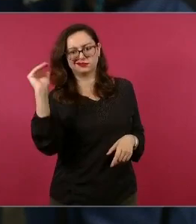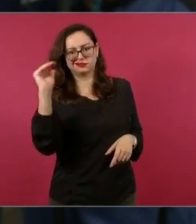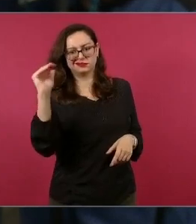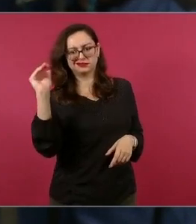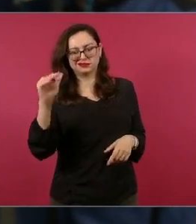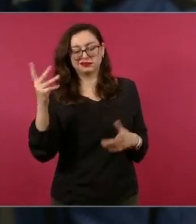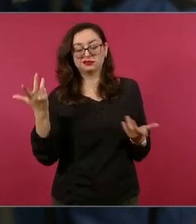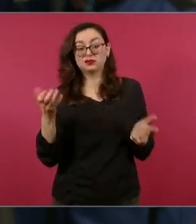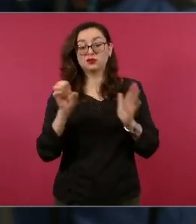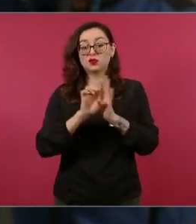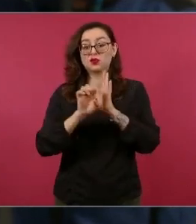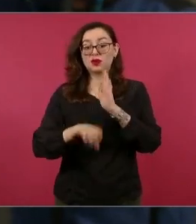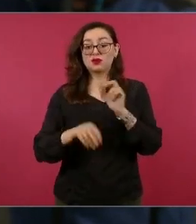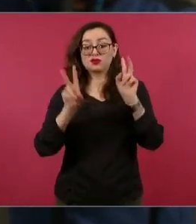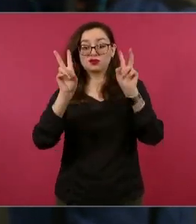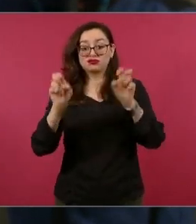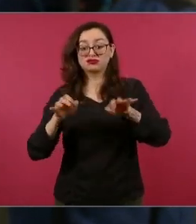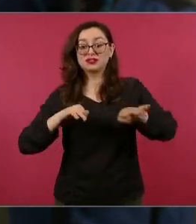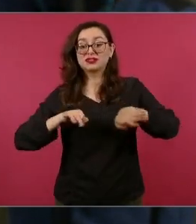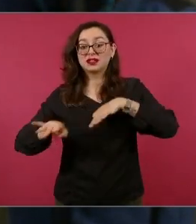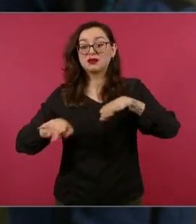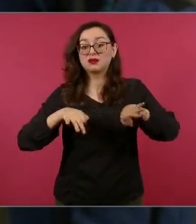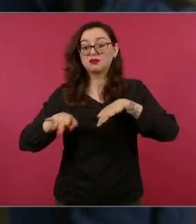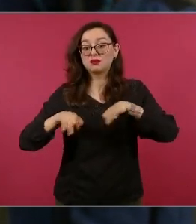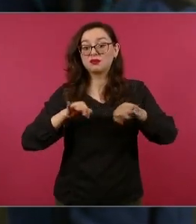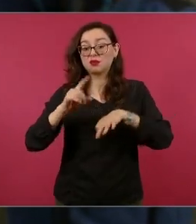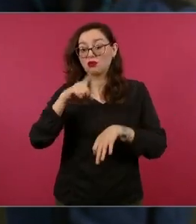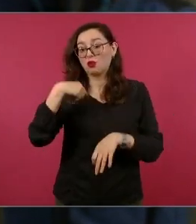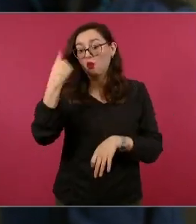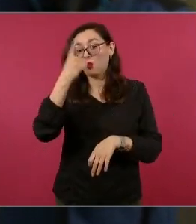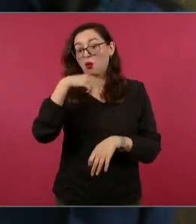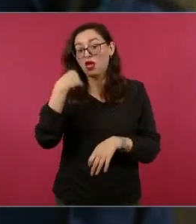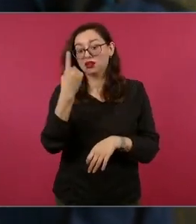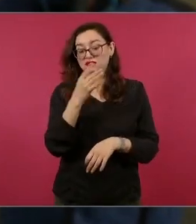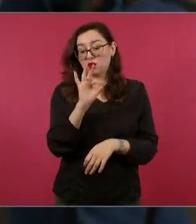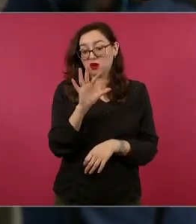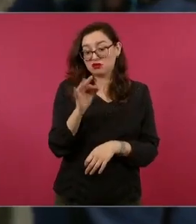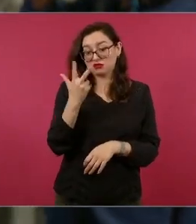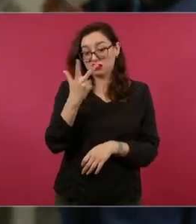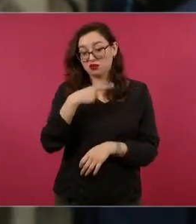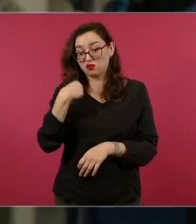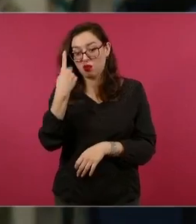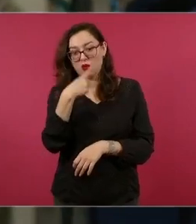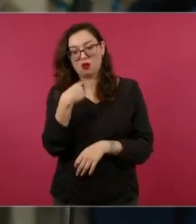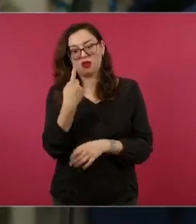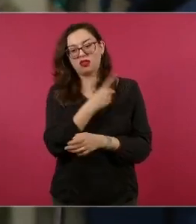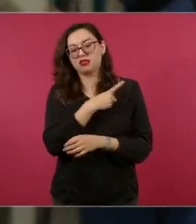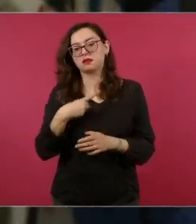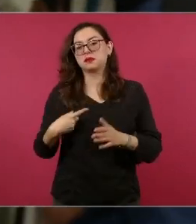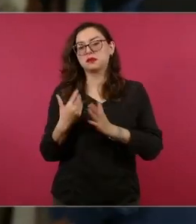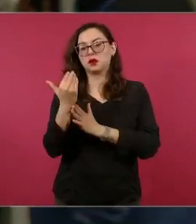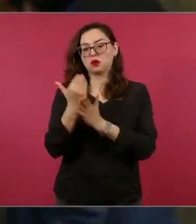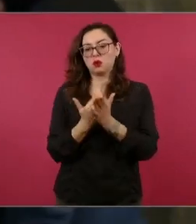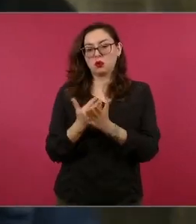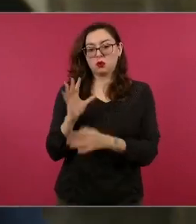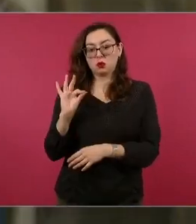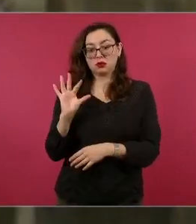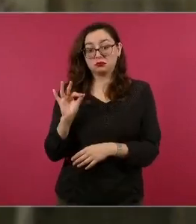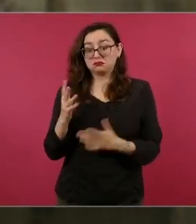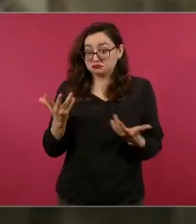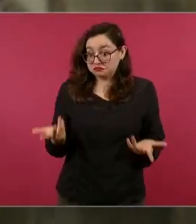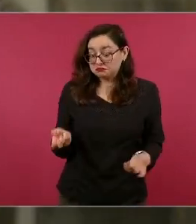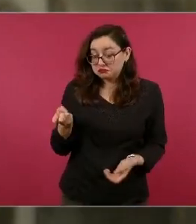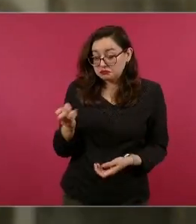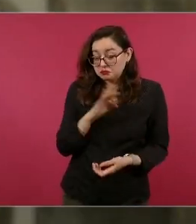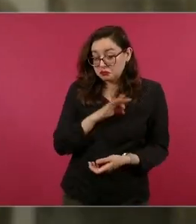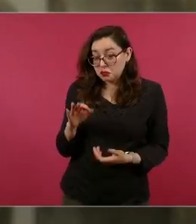es la de las 40 horas, una reforma laboral para reducir la semana laboral de 48 a 40 horas. No sé si usted contemple darle prioridad a